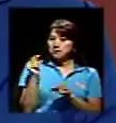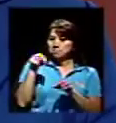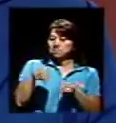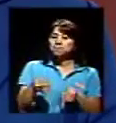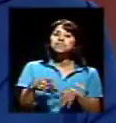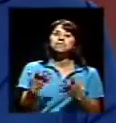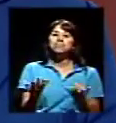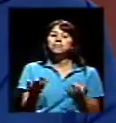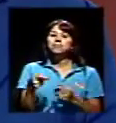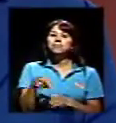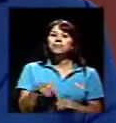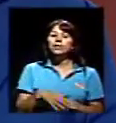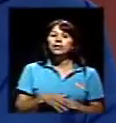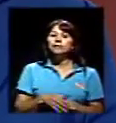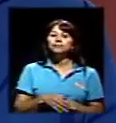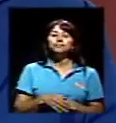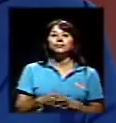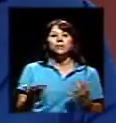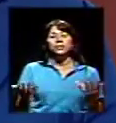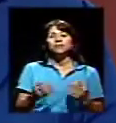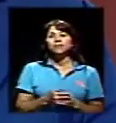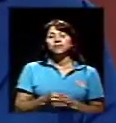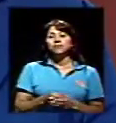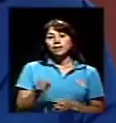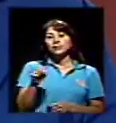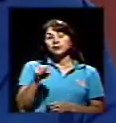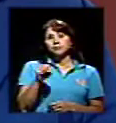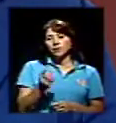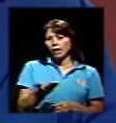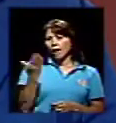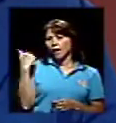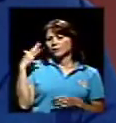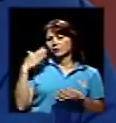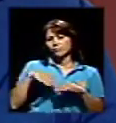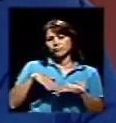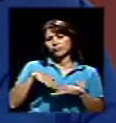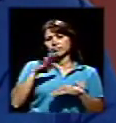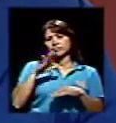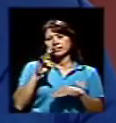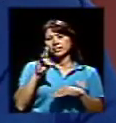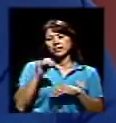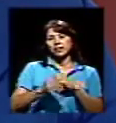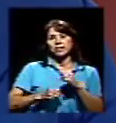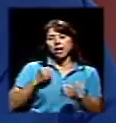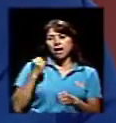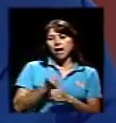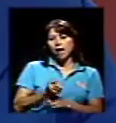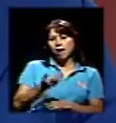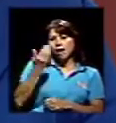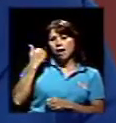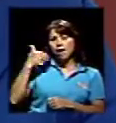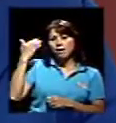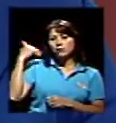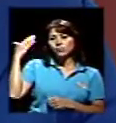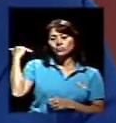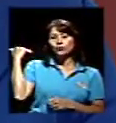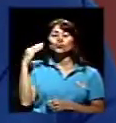espacio. Aquí, bueno, sí, hace más de 70 años Costa Rica decidió